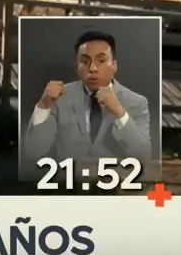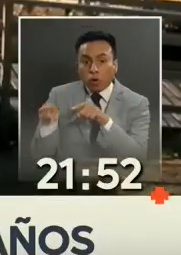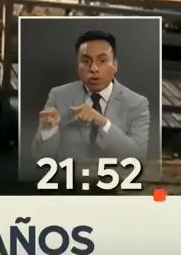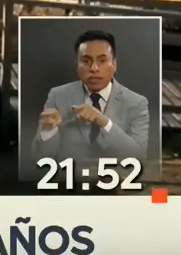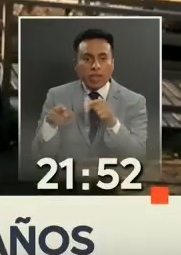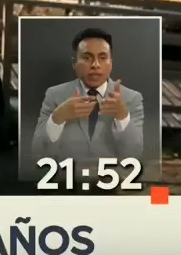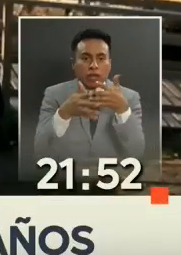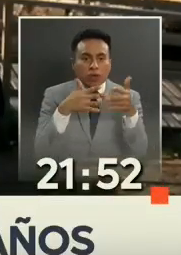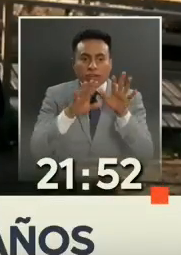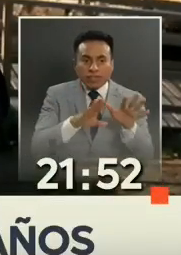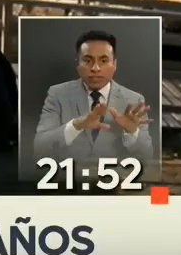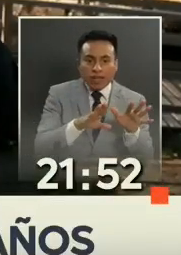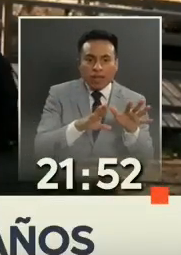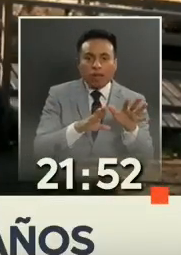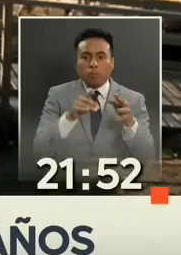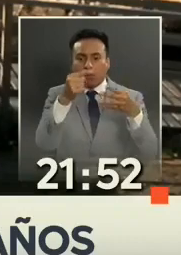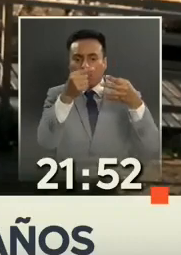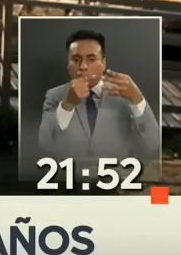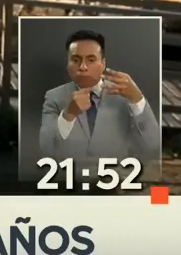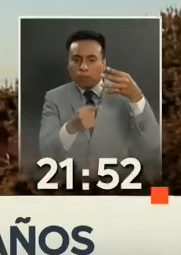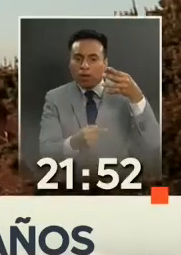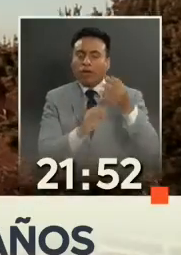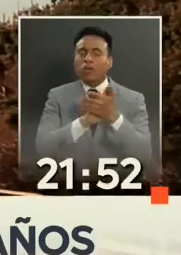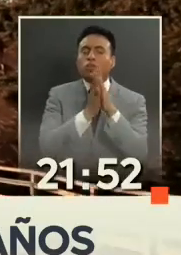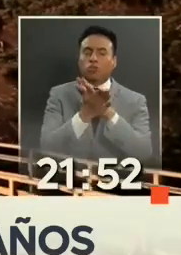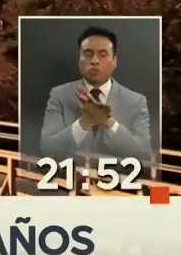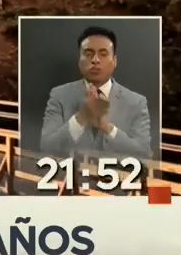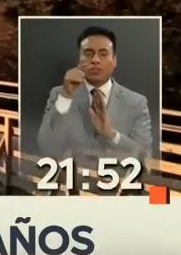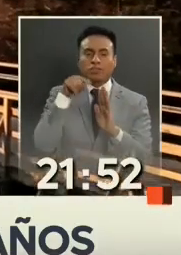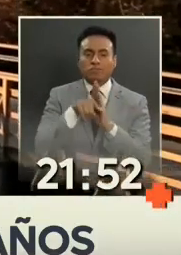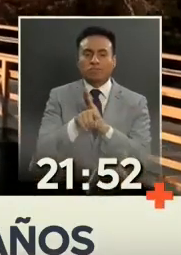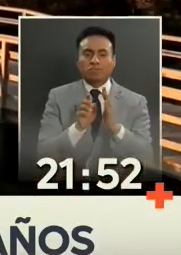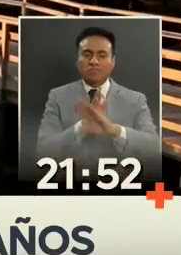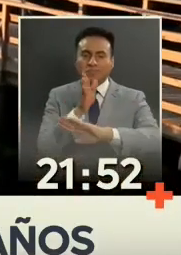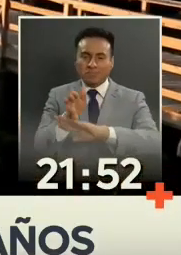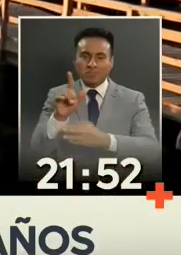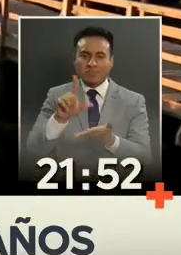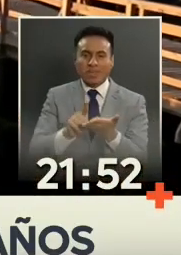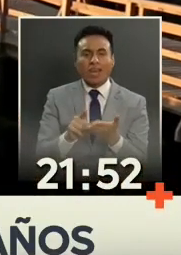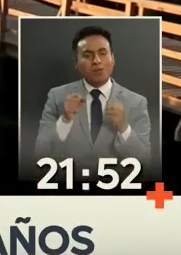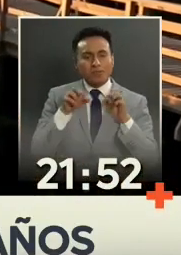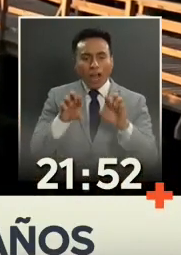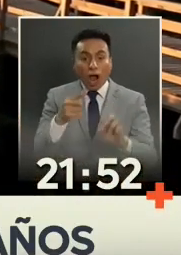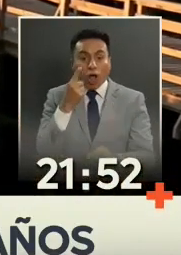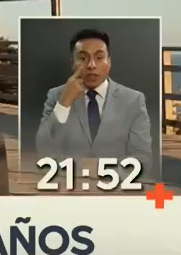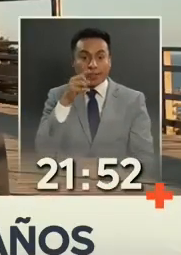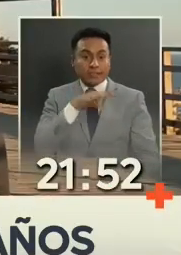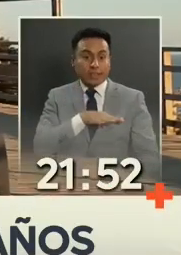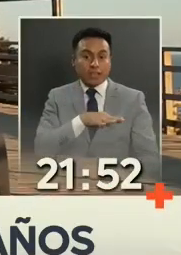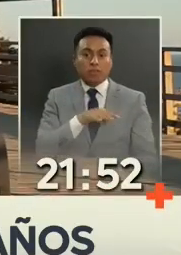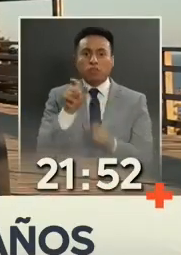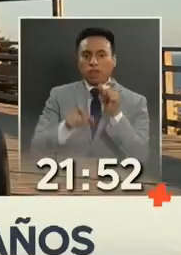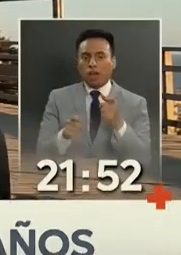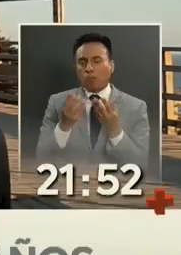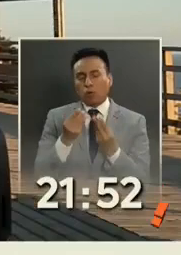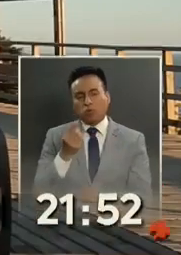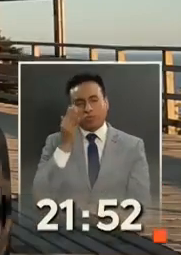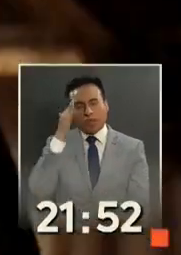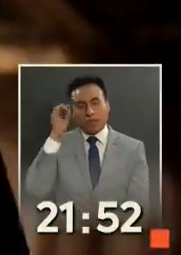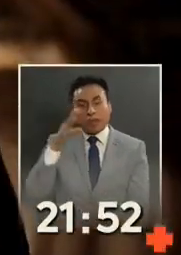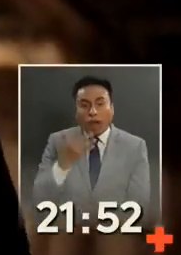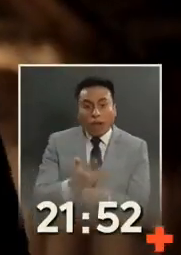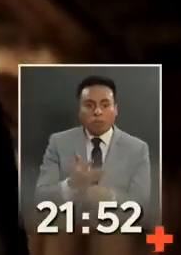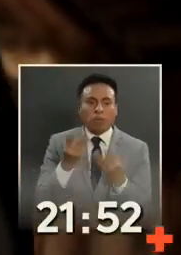naturaleza, van a ir pudiendo encontrar todos estos destinos. Una oportunidad de conocer ese Chile que muy pocos saben que existe